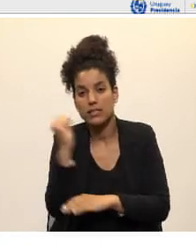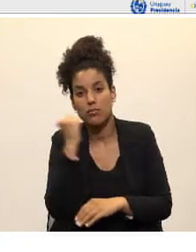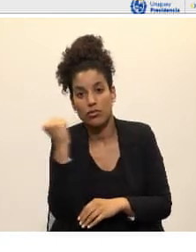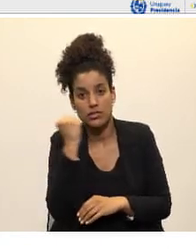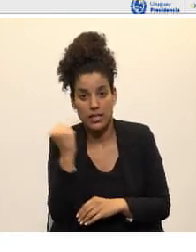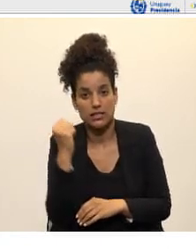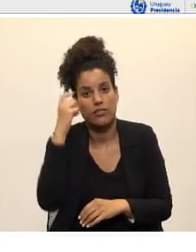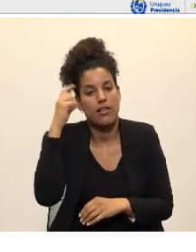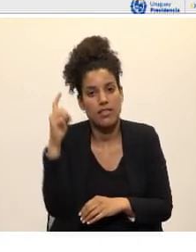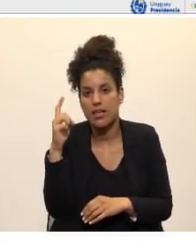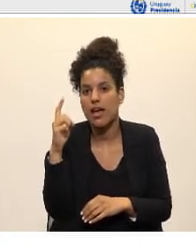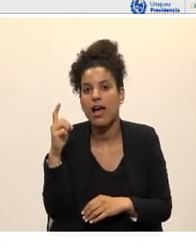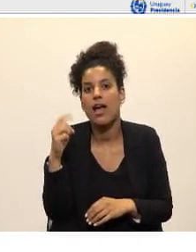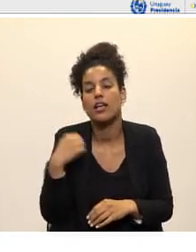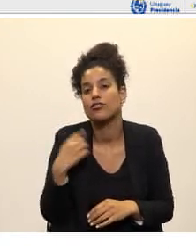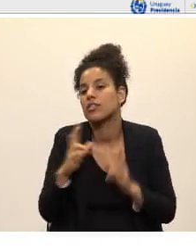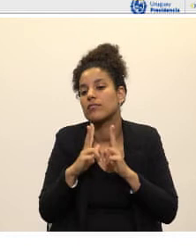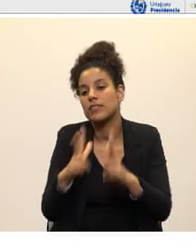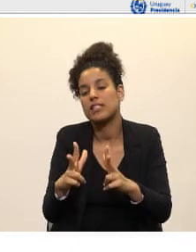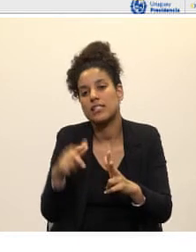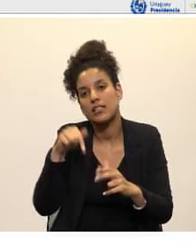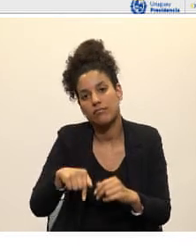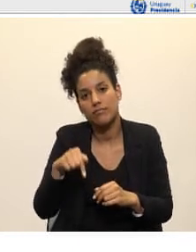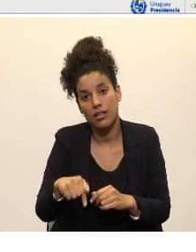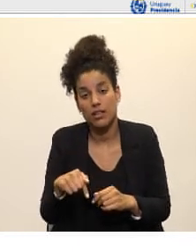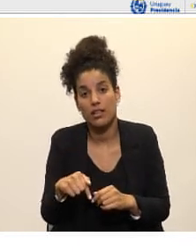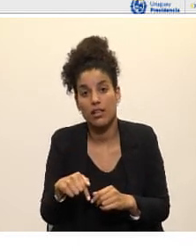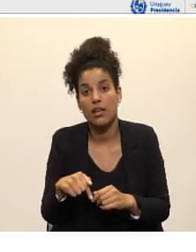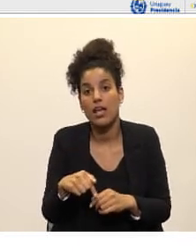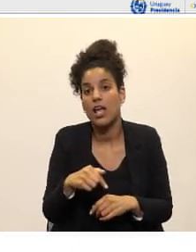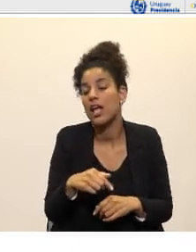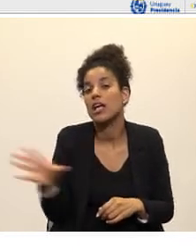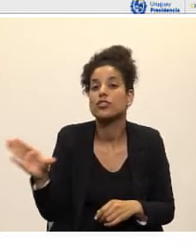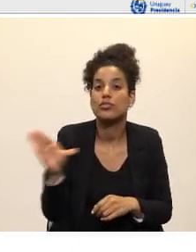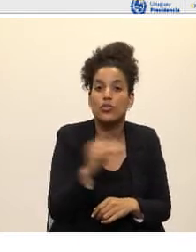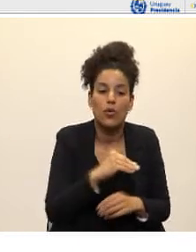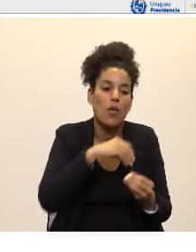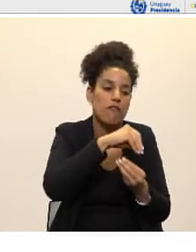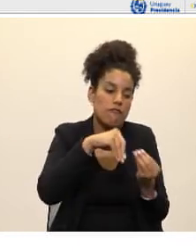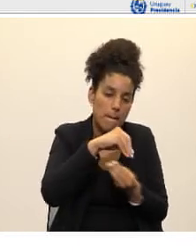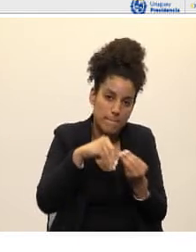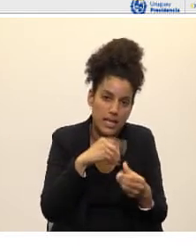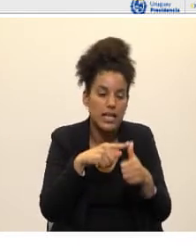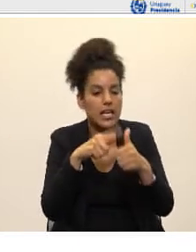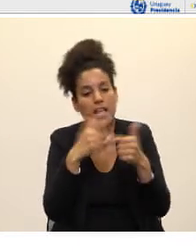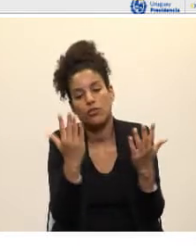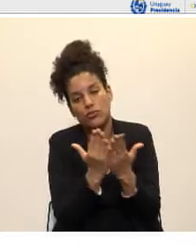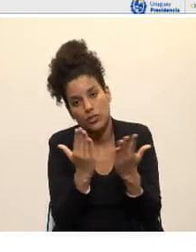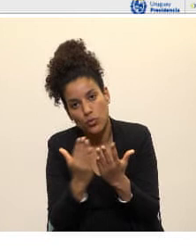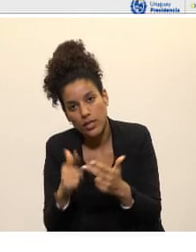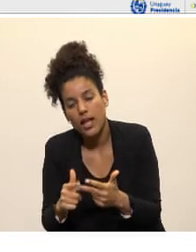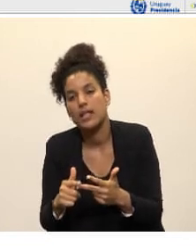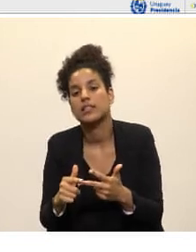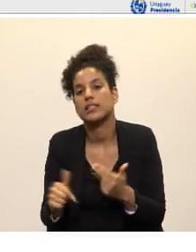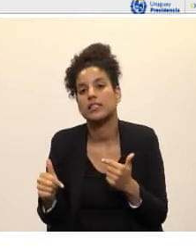clave que les quiero dejar desde este lugar irreemplazable que tienen hoy todos los actores, las familias, los estudiantes,